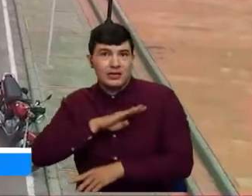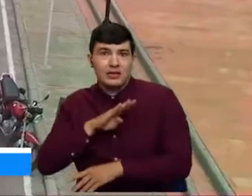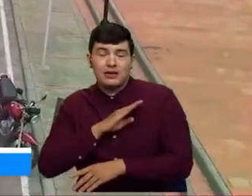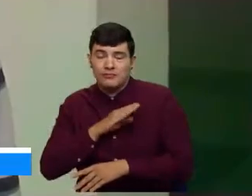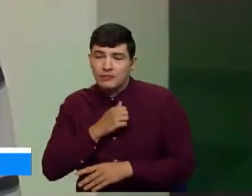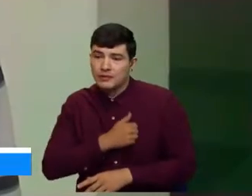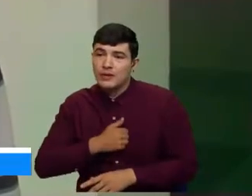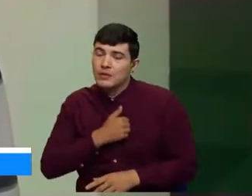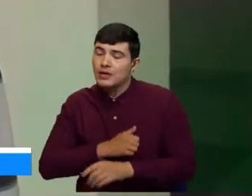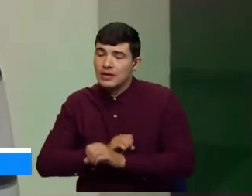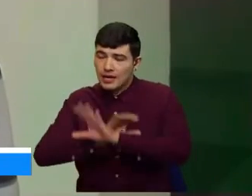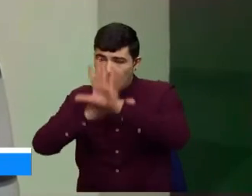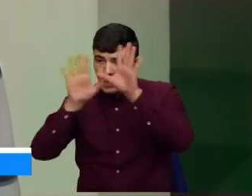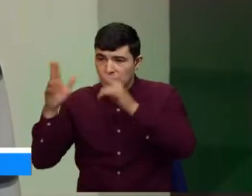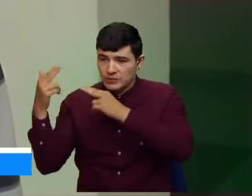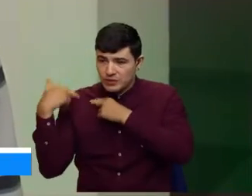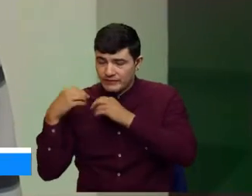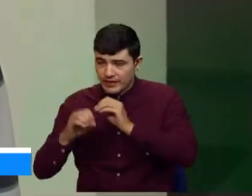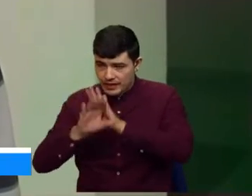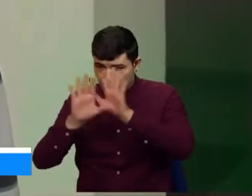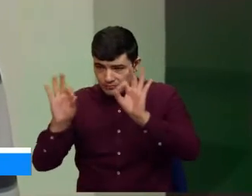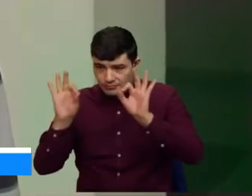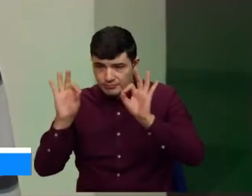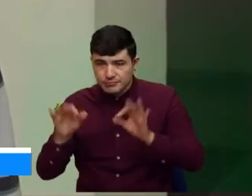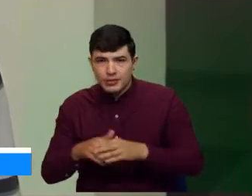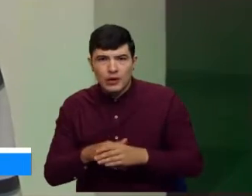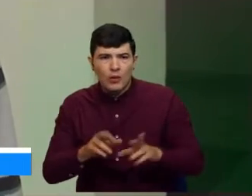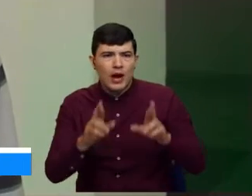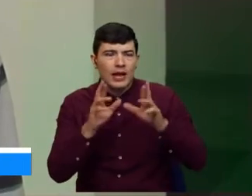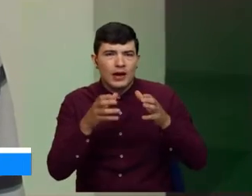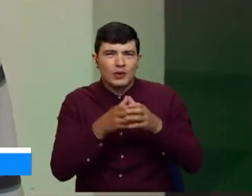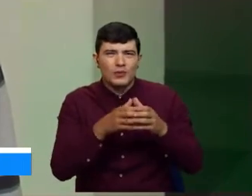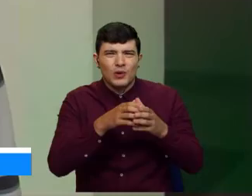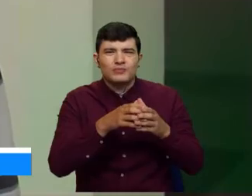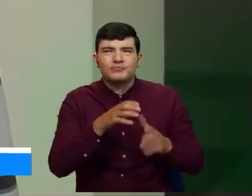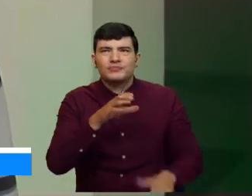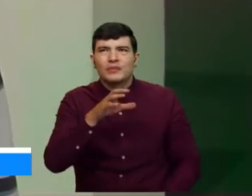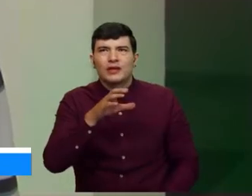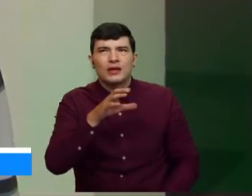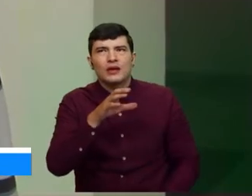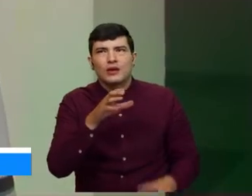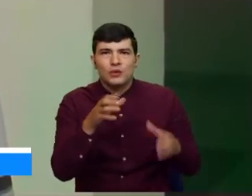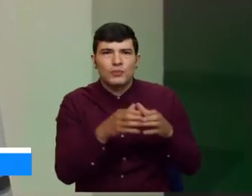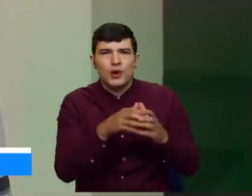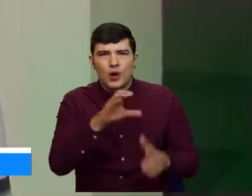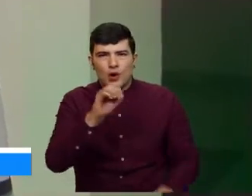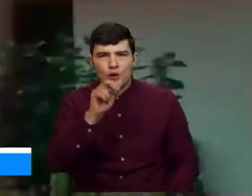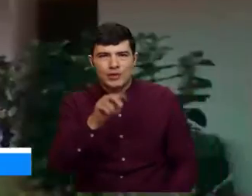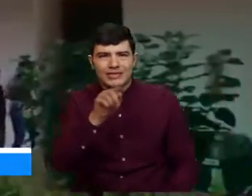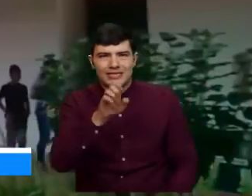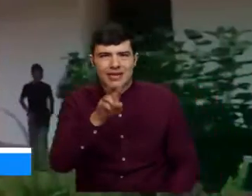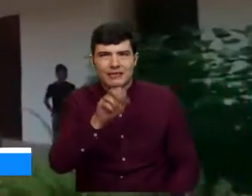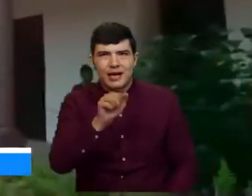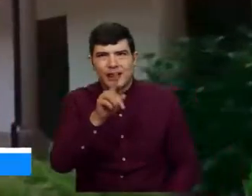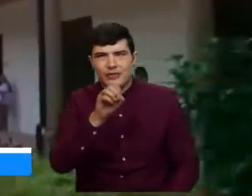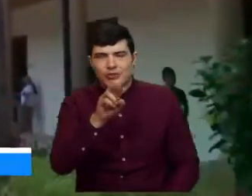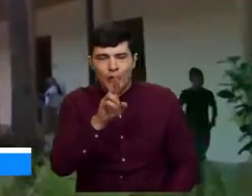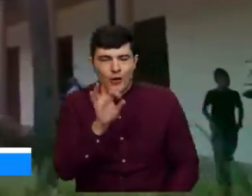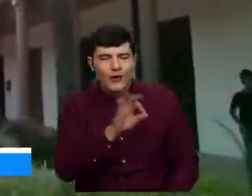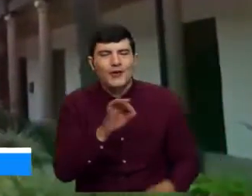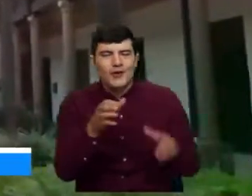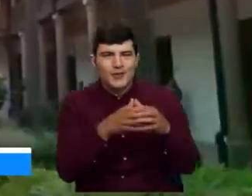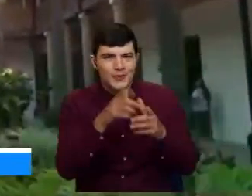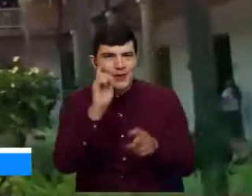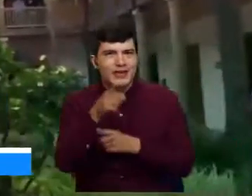gobierno. Para bien, pues esperemos que el Partido Conservador escoja una buena figura, una figura que tenga un